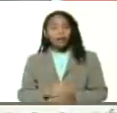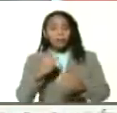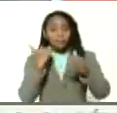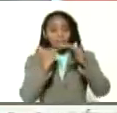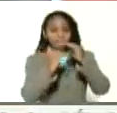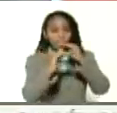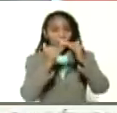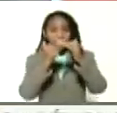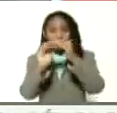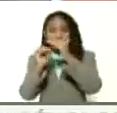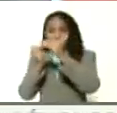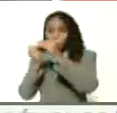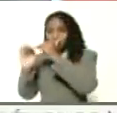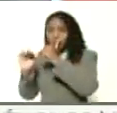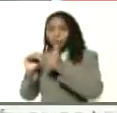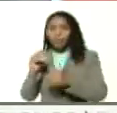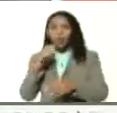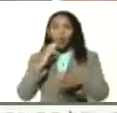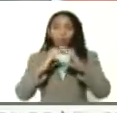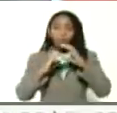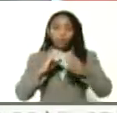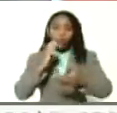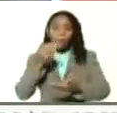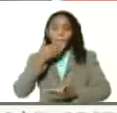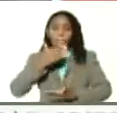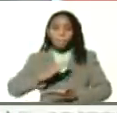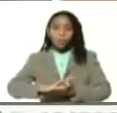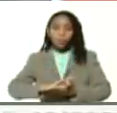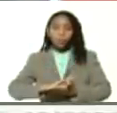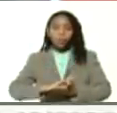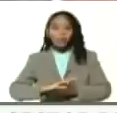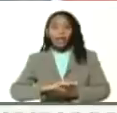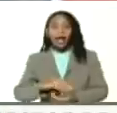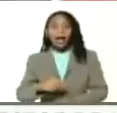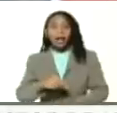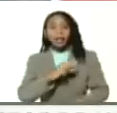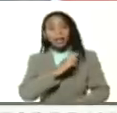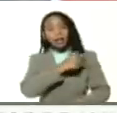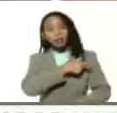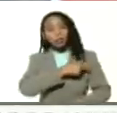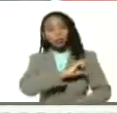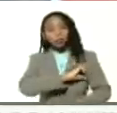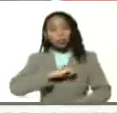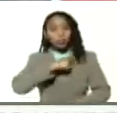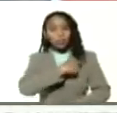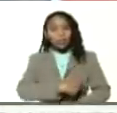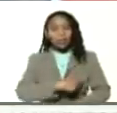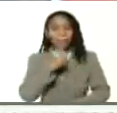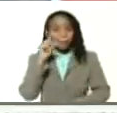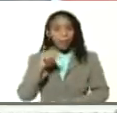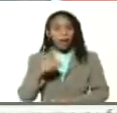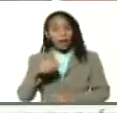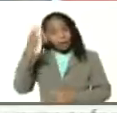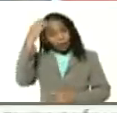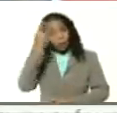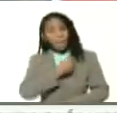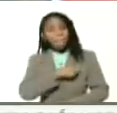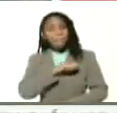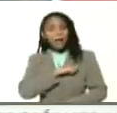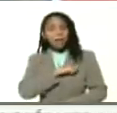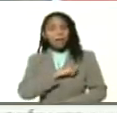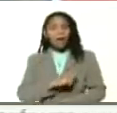entonces a la Confederación Suiza, al Reino de España, a la República de